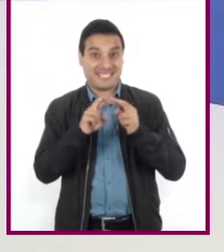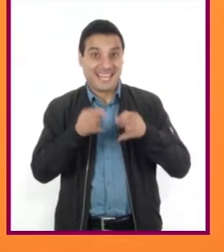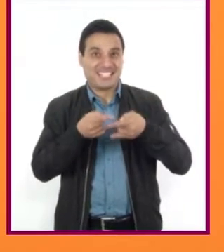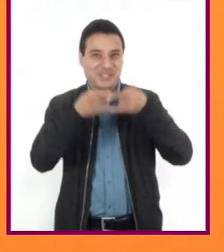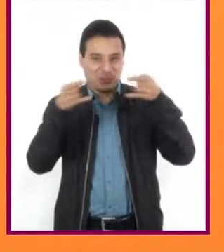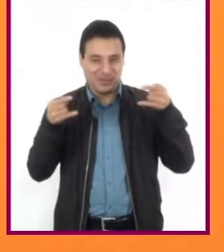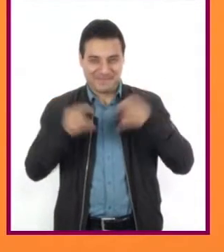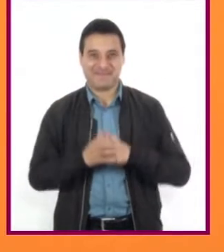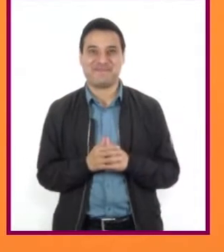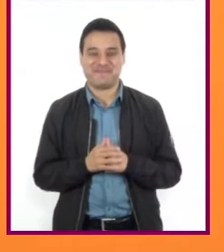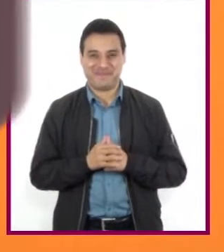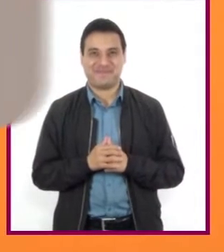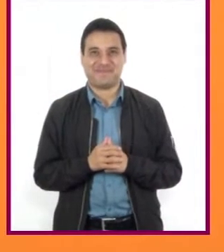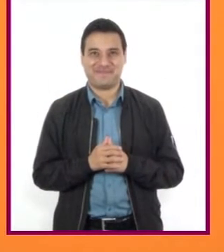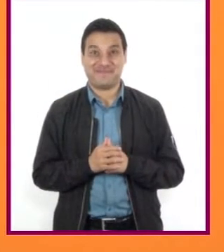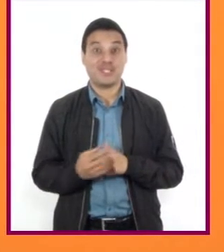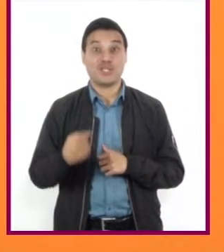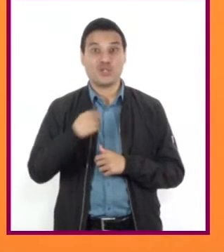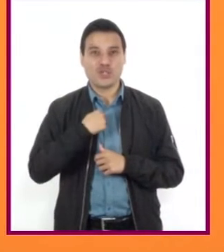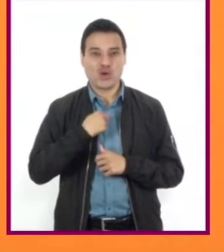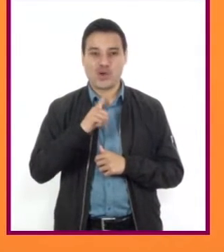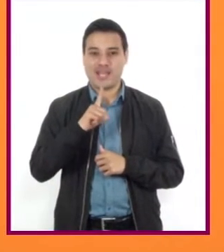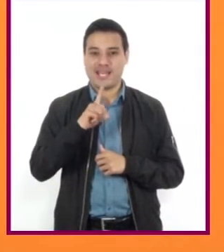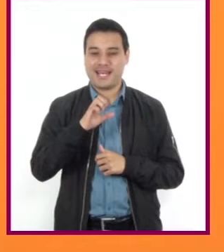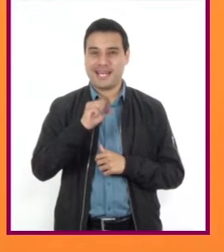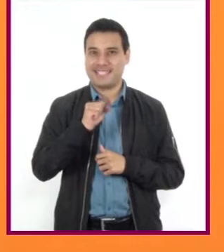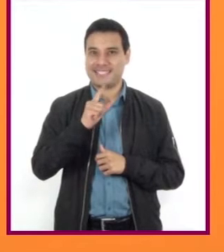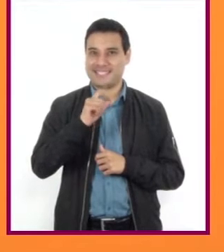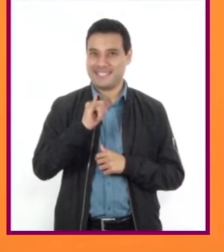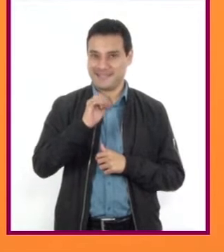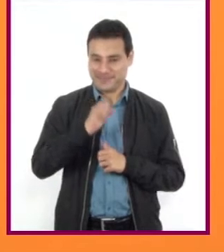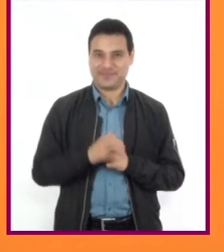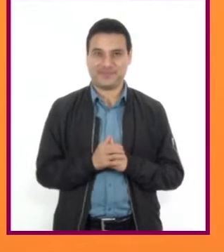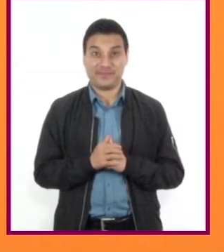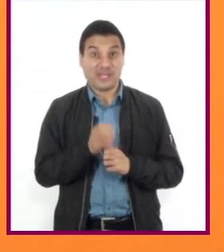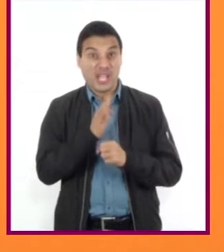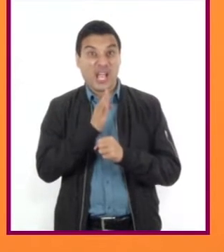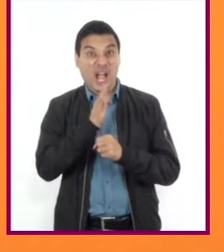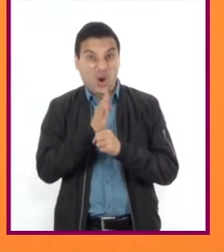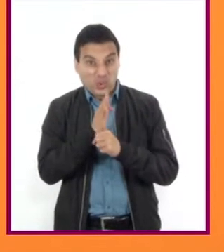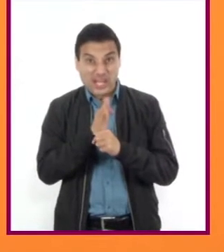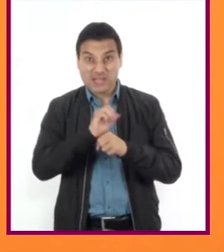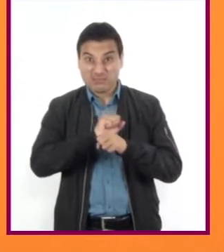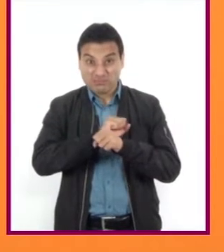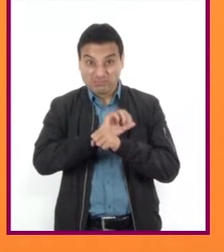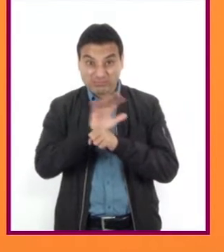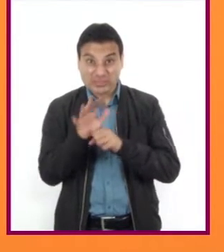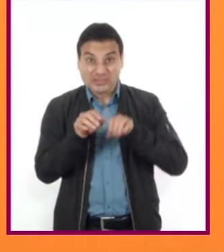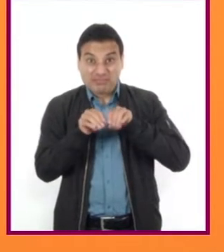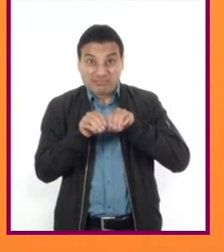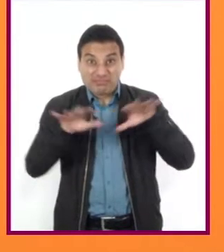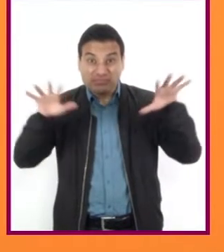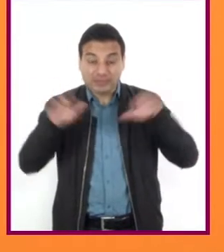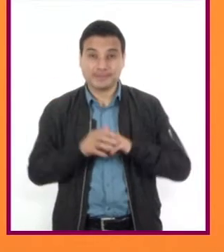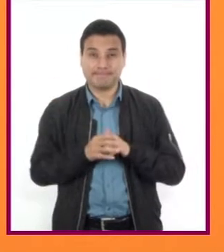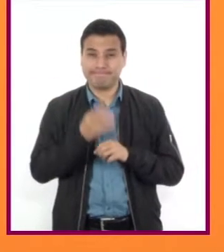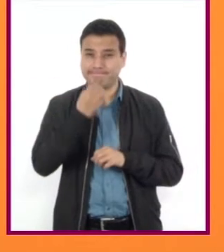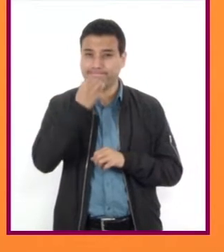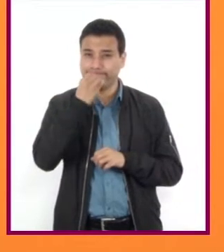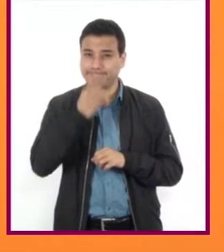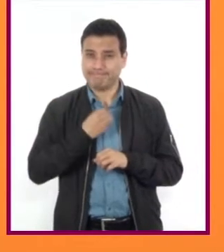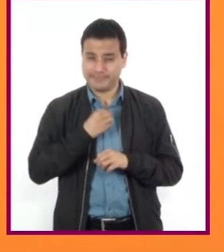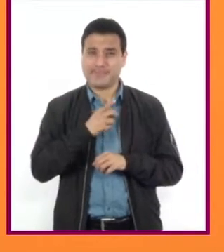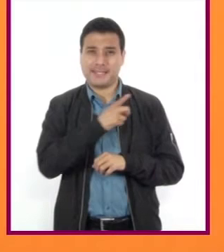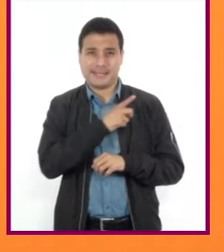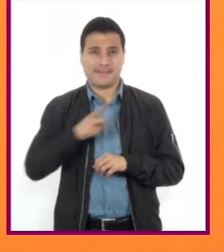2. Yo soy Leslie Mendívil. La situación sanitaria actual impone nuevas formas de aprender y enseñar. Sin embargo,